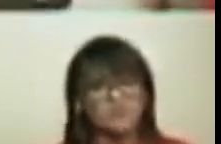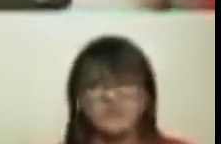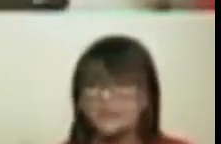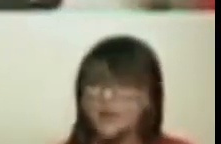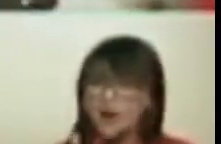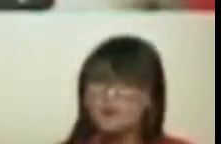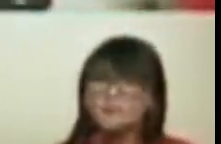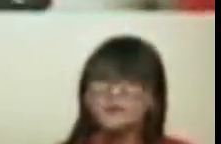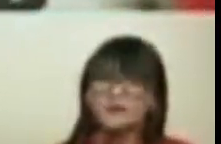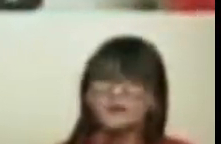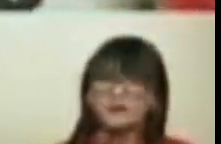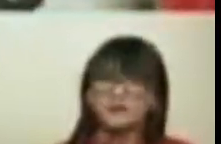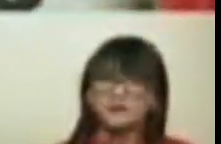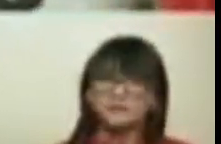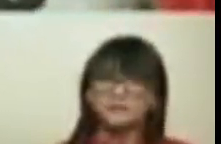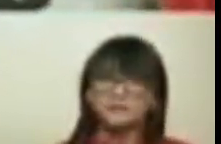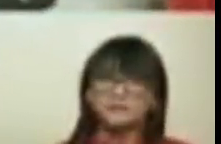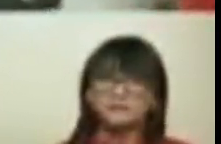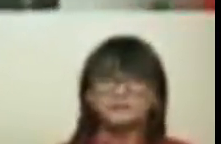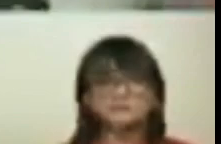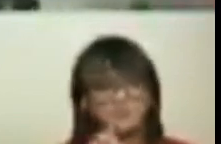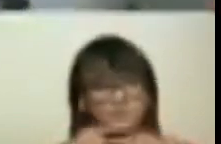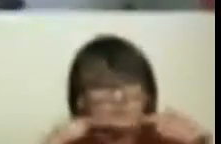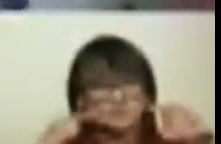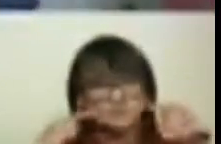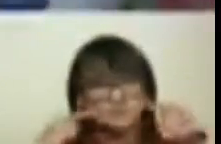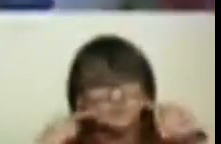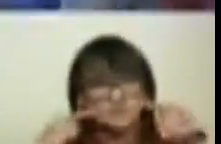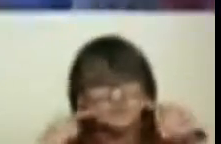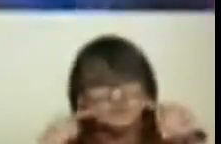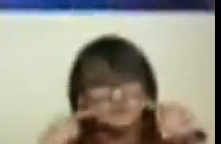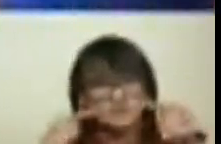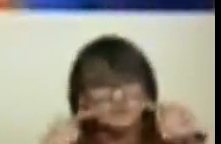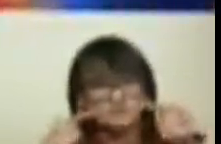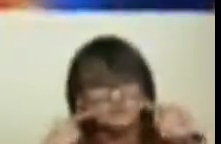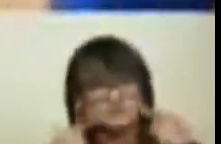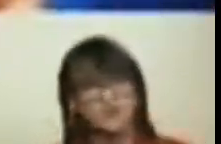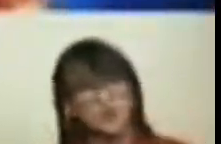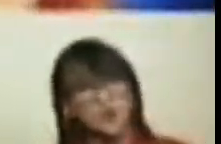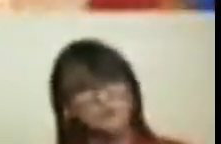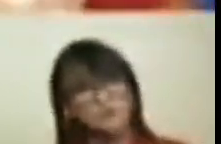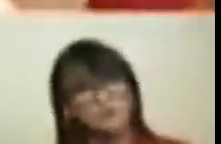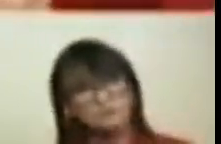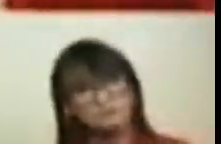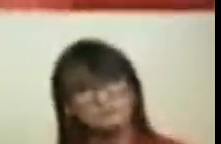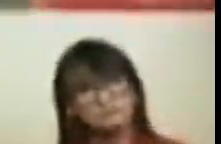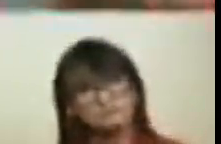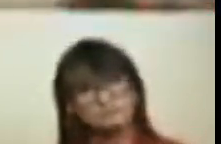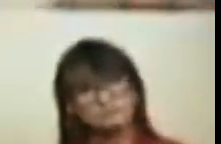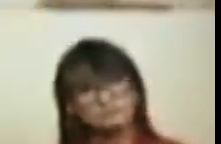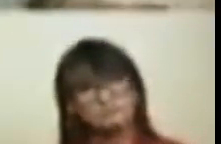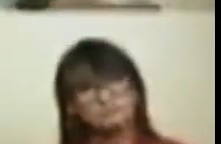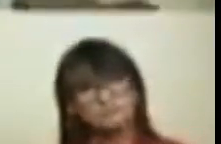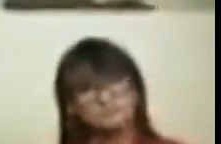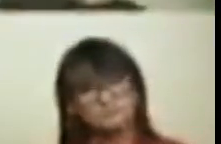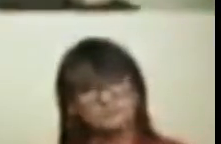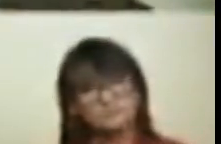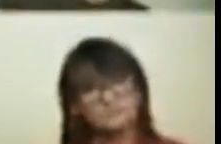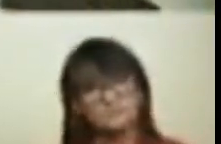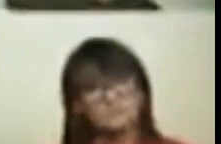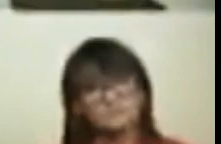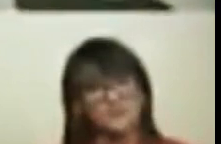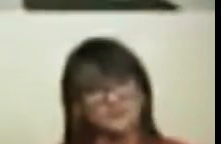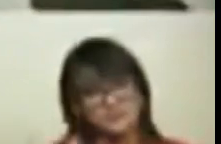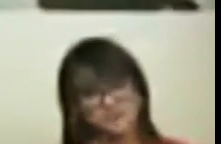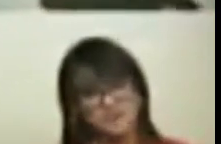armado con una sonrisa con mi corazón abierto nosotros los